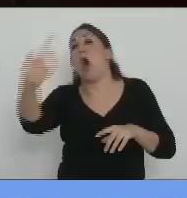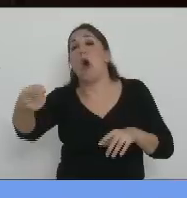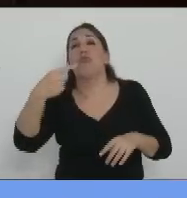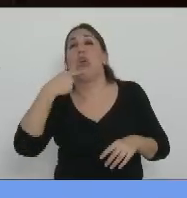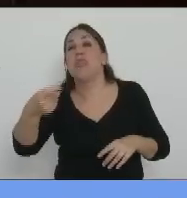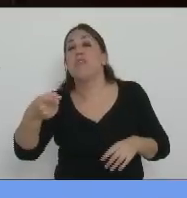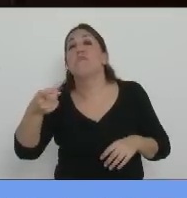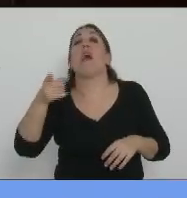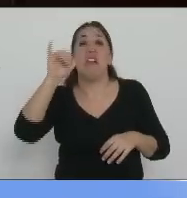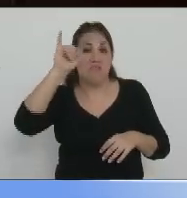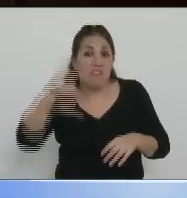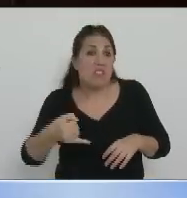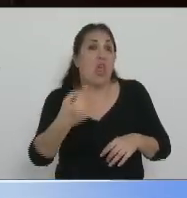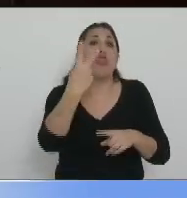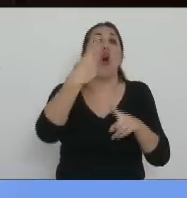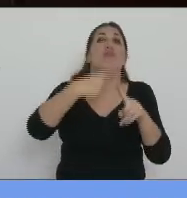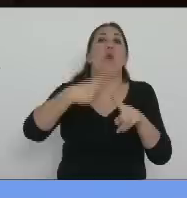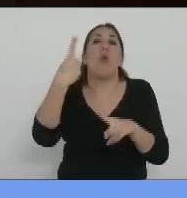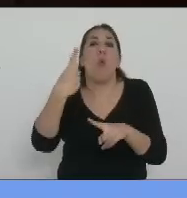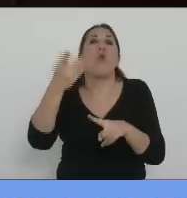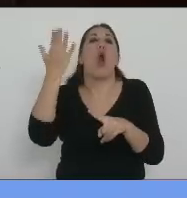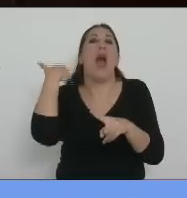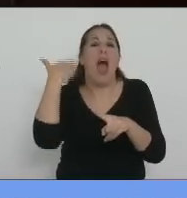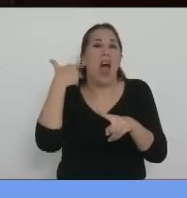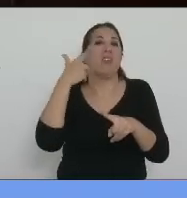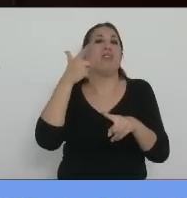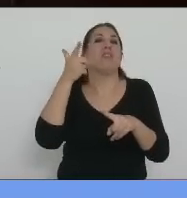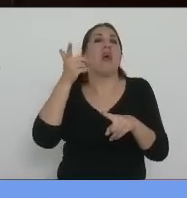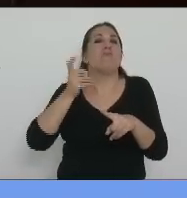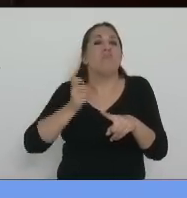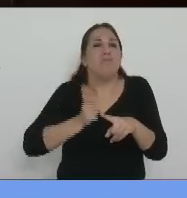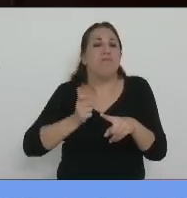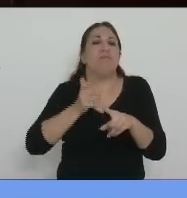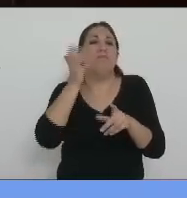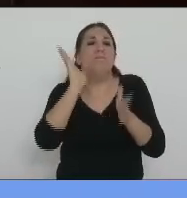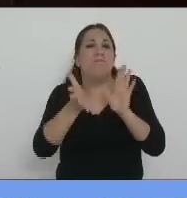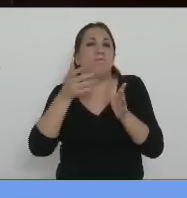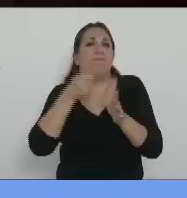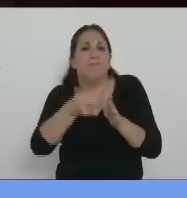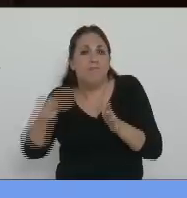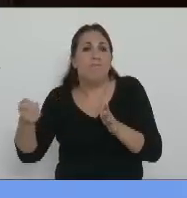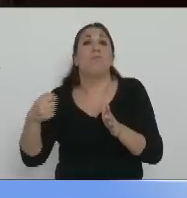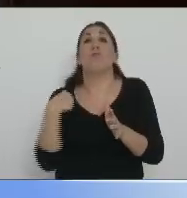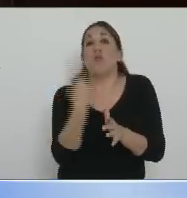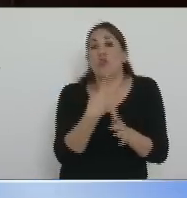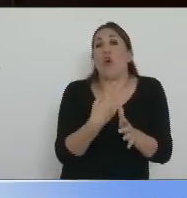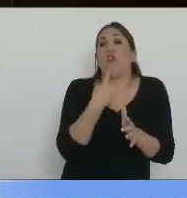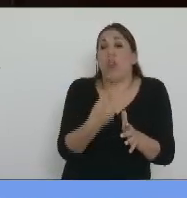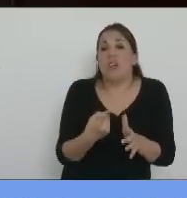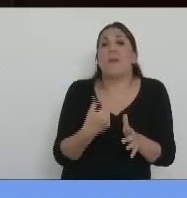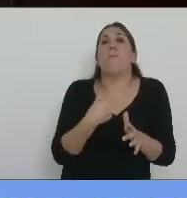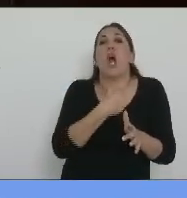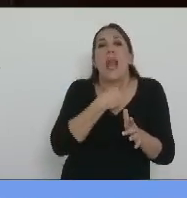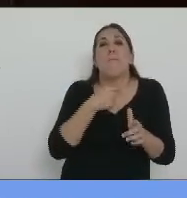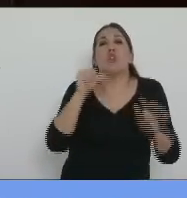sí al dos por uno de los represores nosotros podremos decir queremos la ciencia y tecnología argentina y